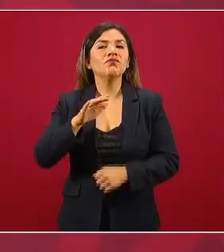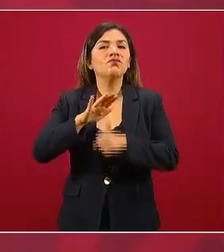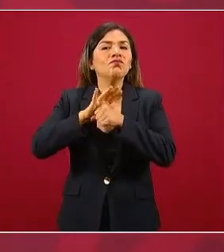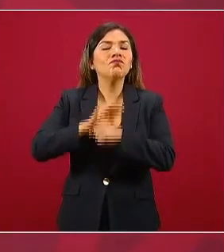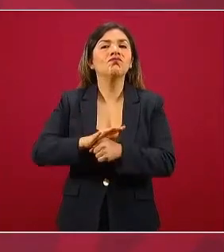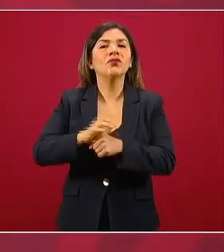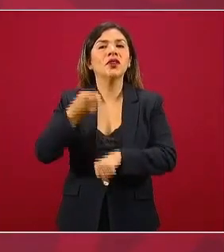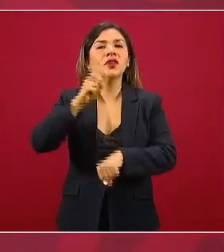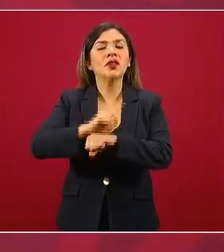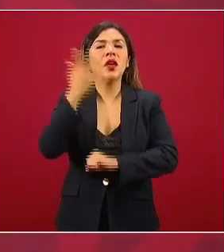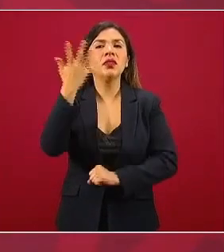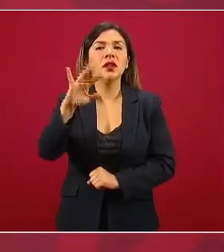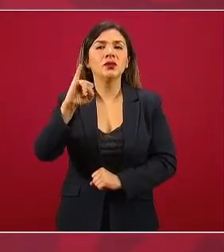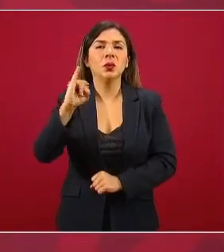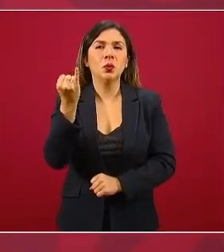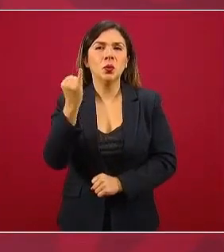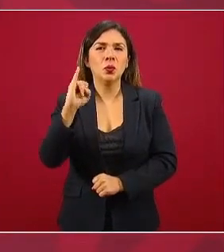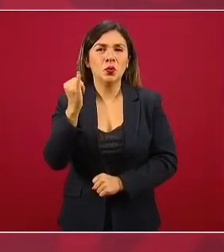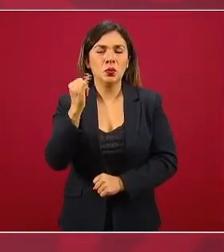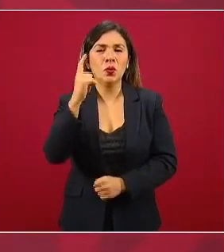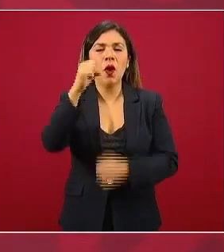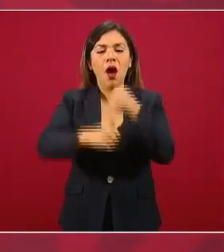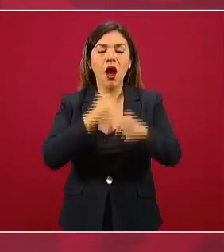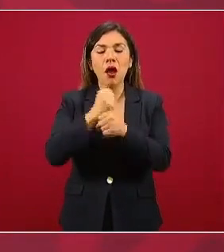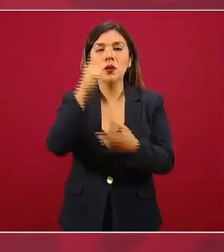del 10 de junio de